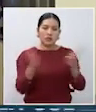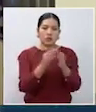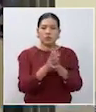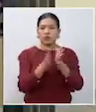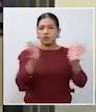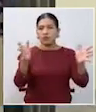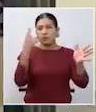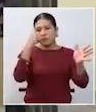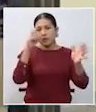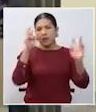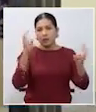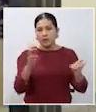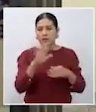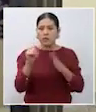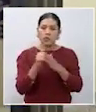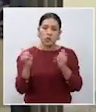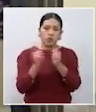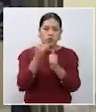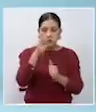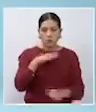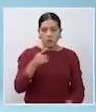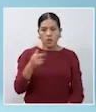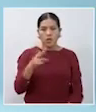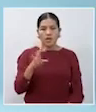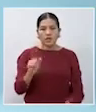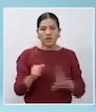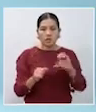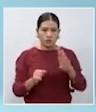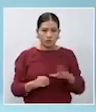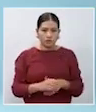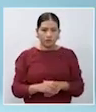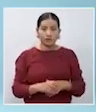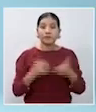con el compañero Juan Carlos Guaracho. Vamos a ir con información en